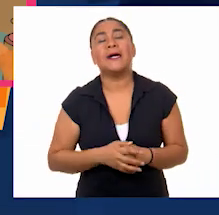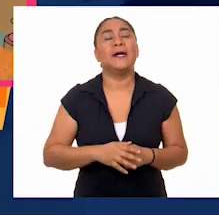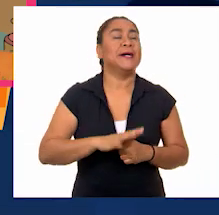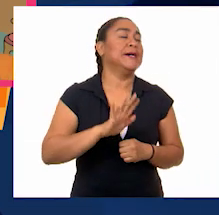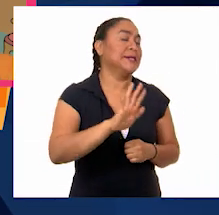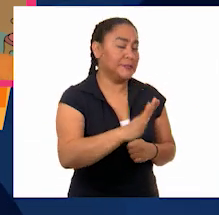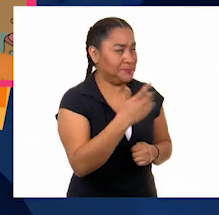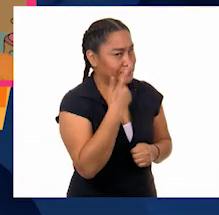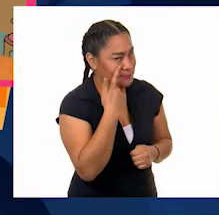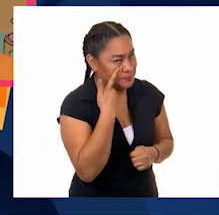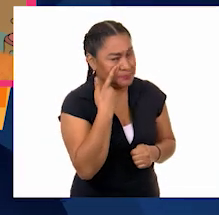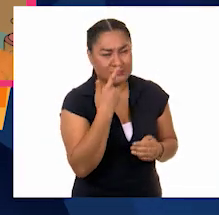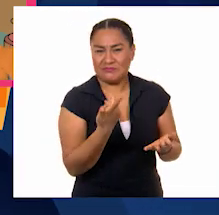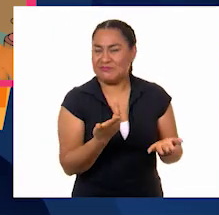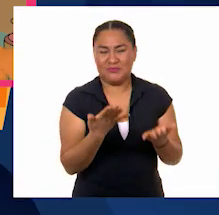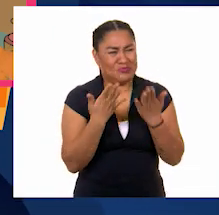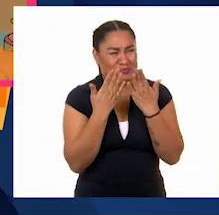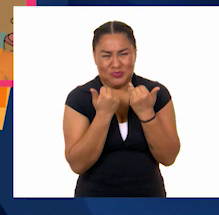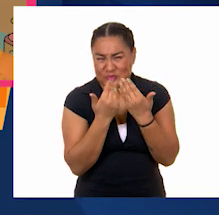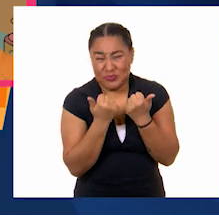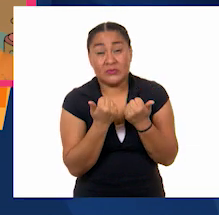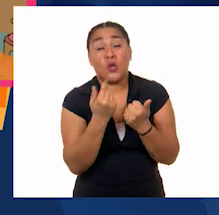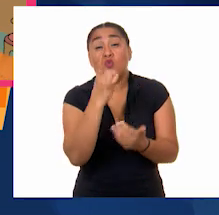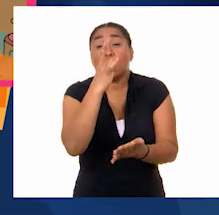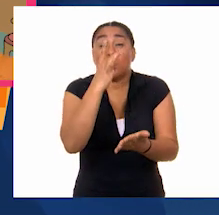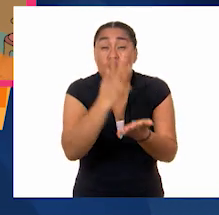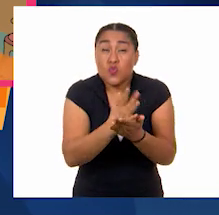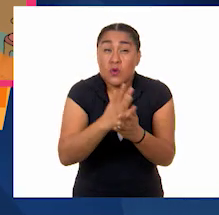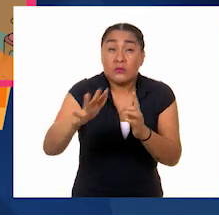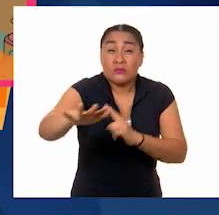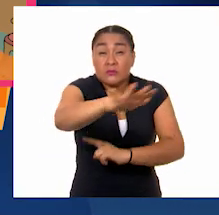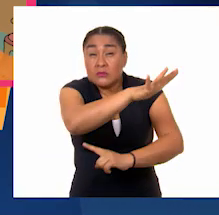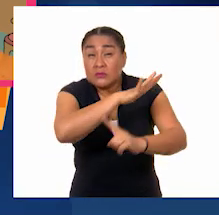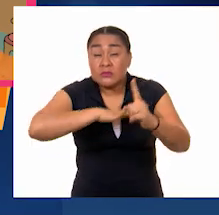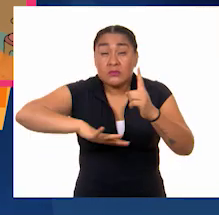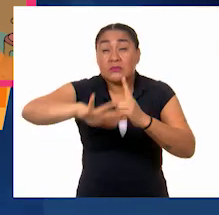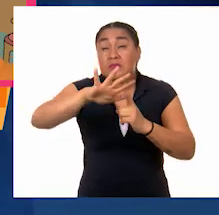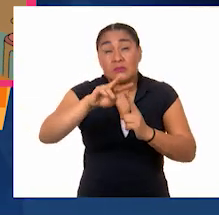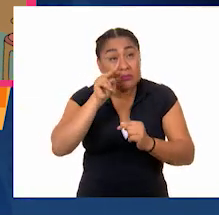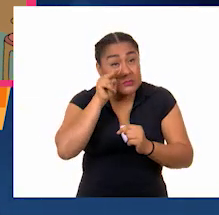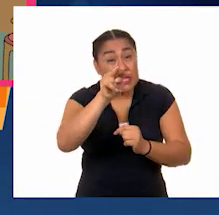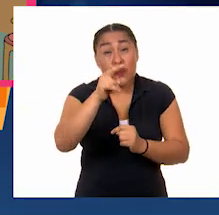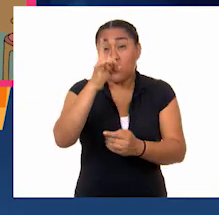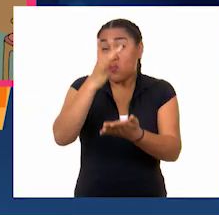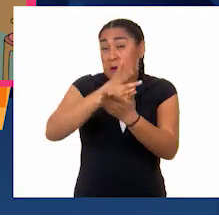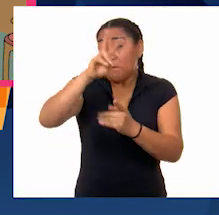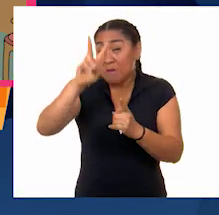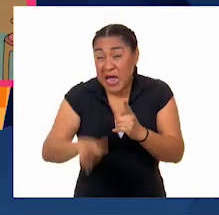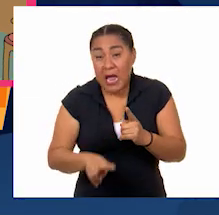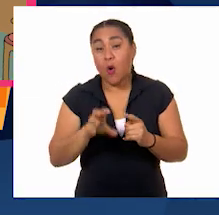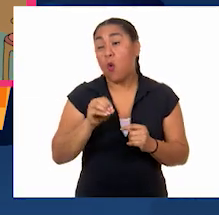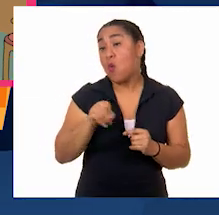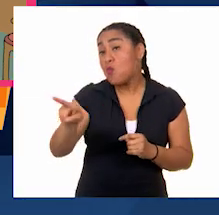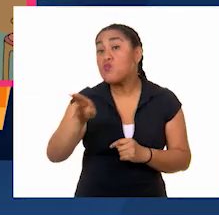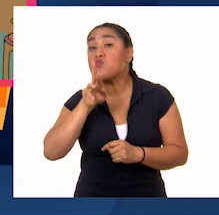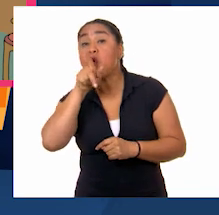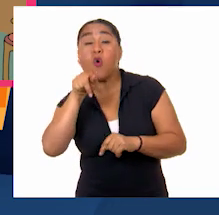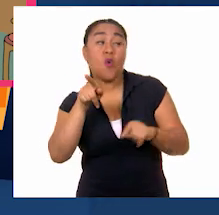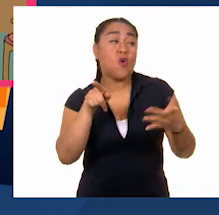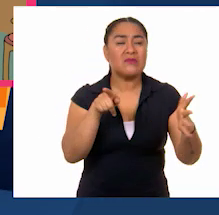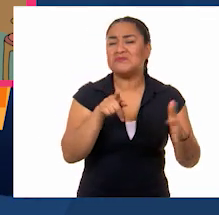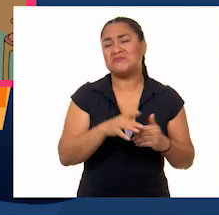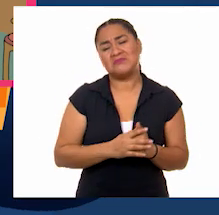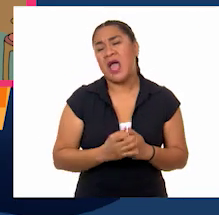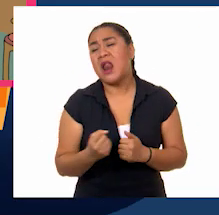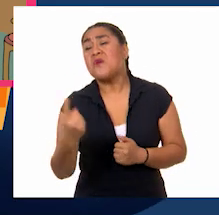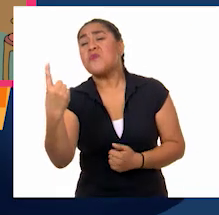Cupertino... No existe una cosmovisión que sea la verdadera, ni ninguna es mejor que otra. Algunas son